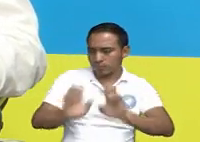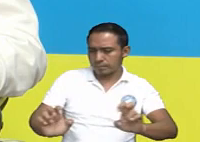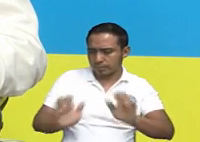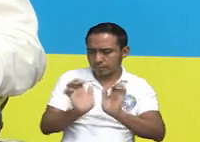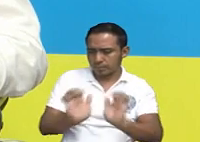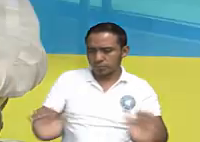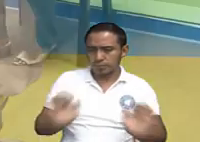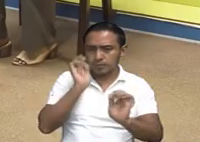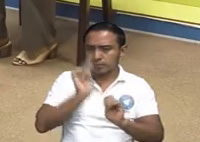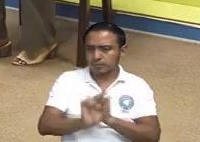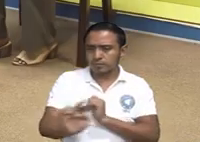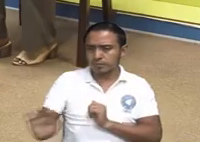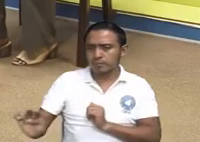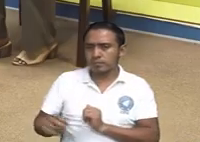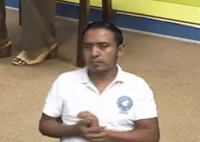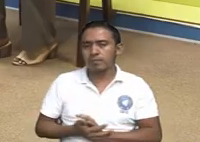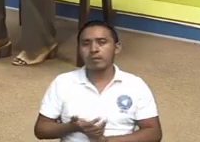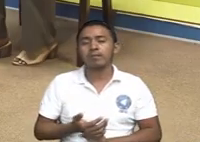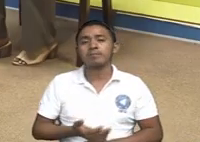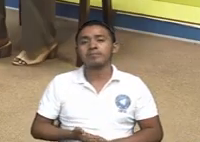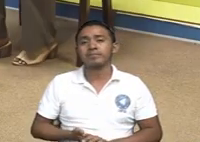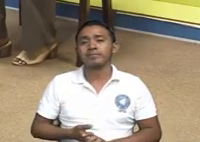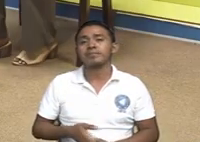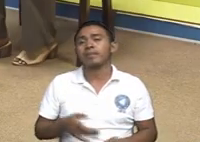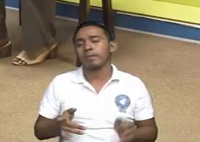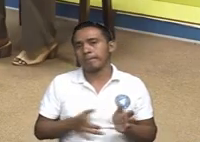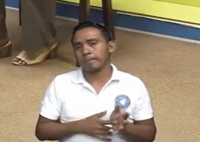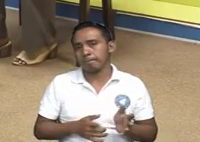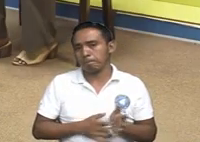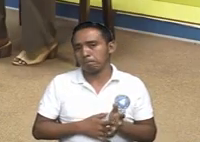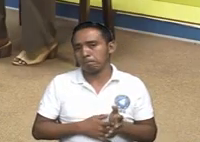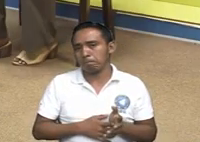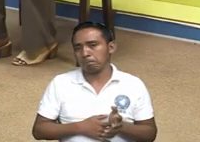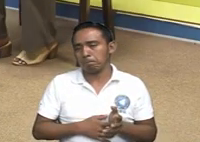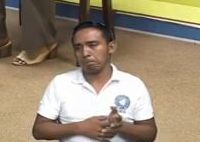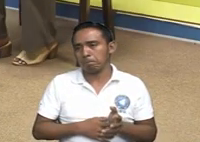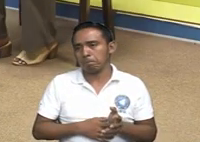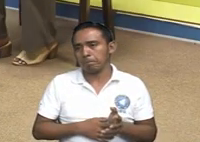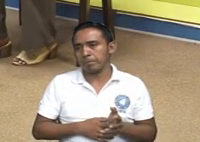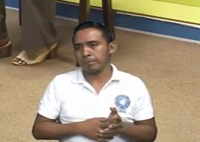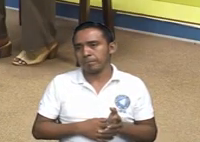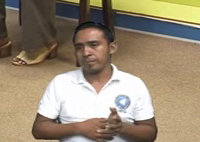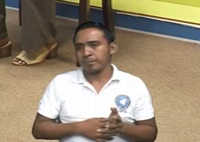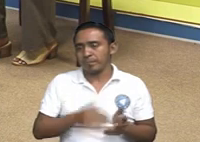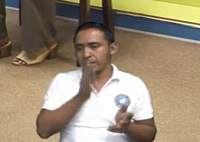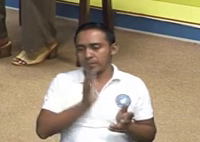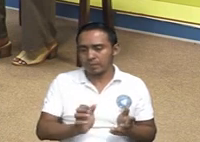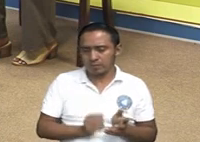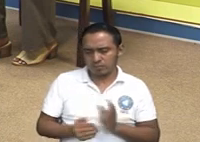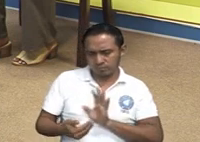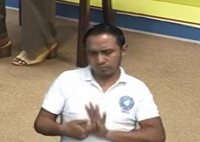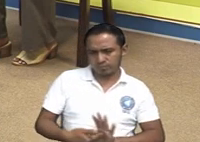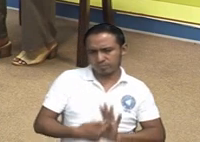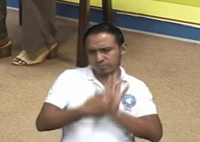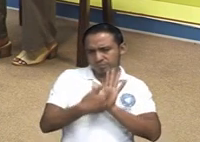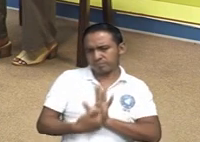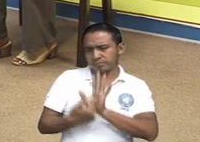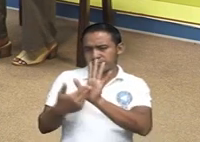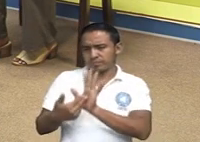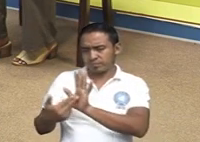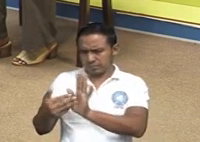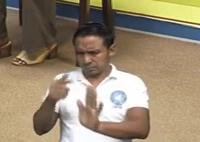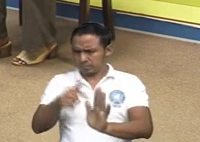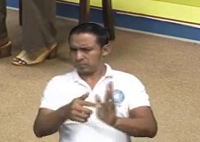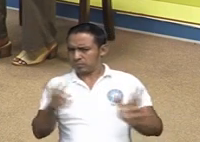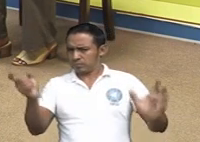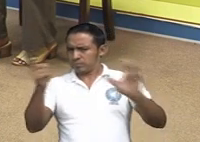es. Bueno, es que cuando hay un niño, por ejemplo, si está expresando cosas que me pueden decir a mí una alarma